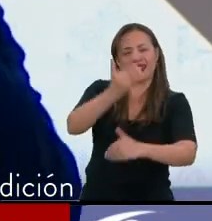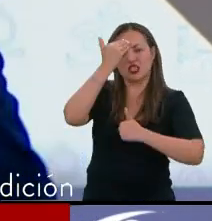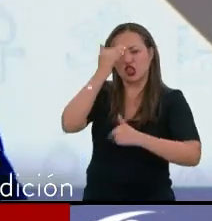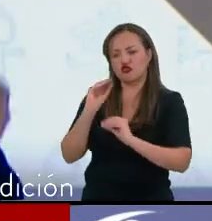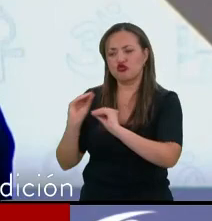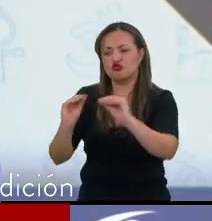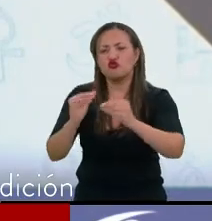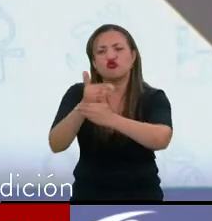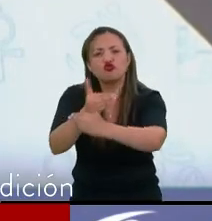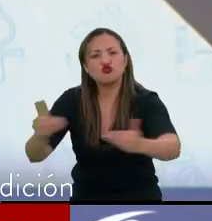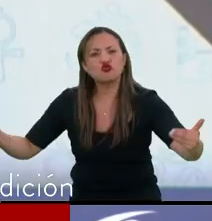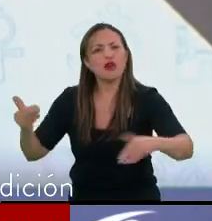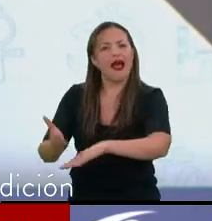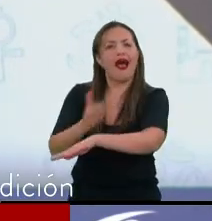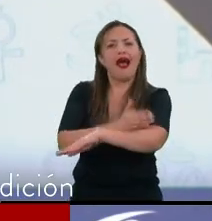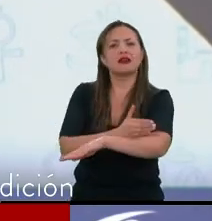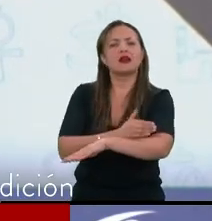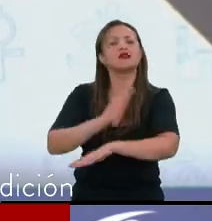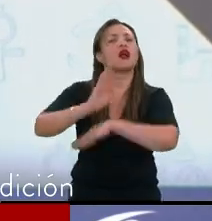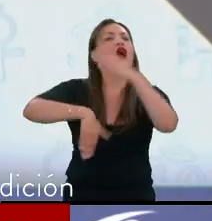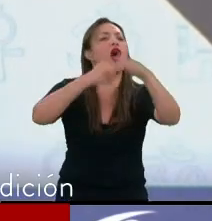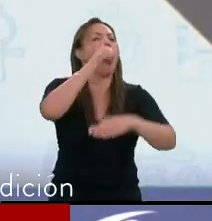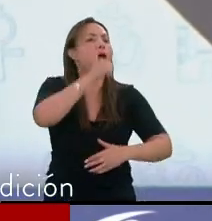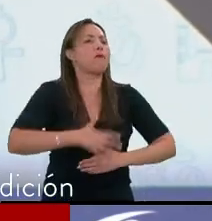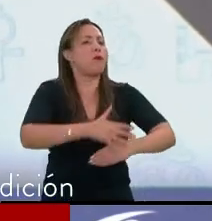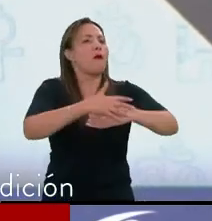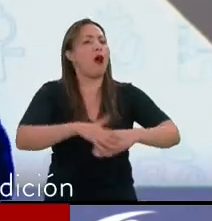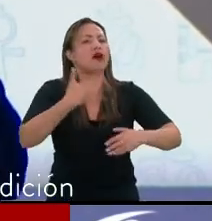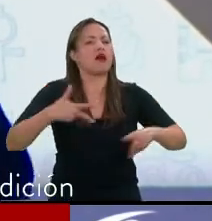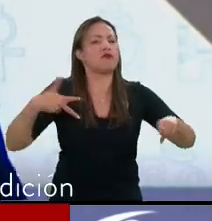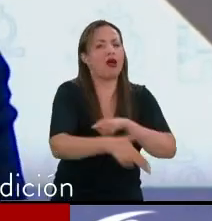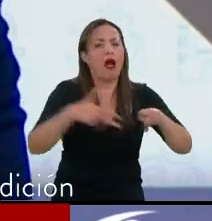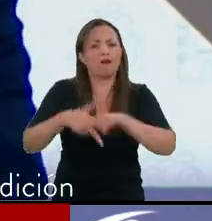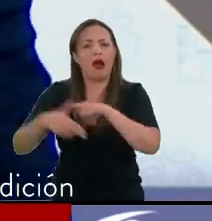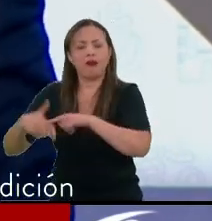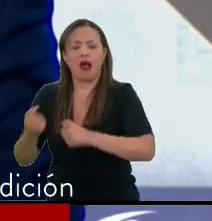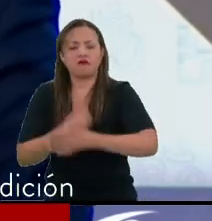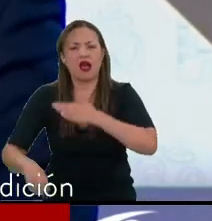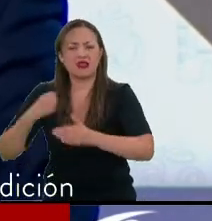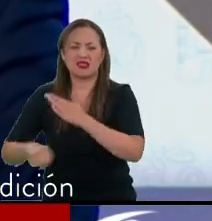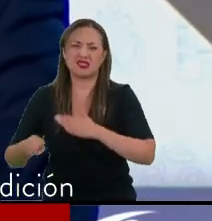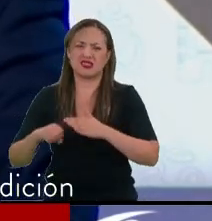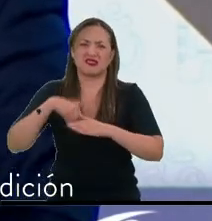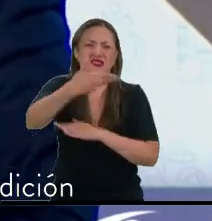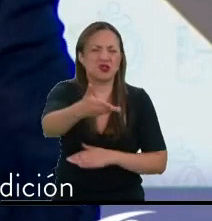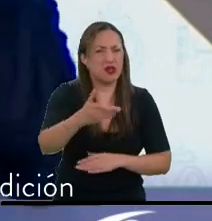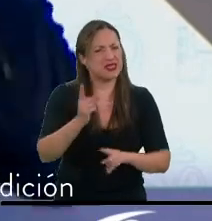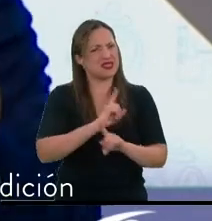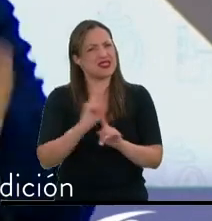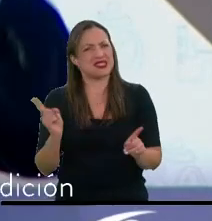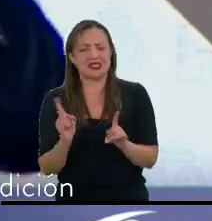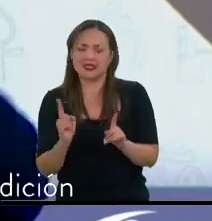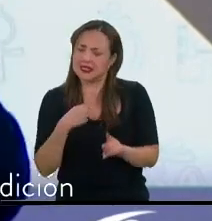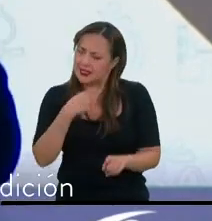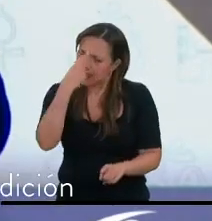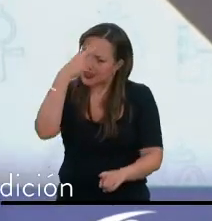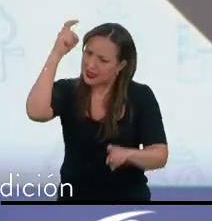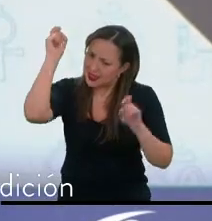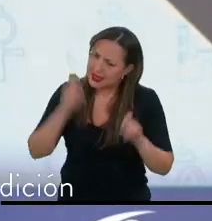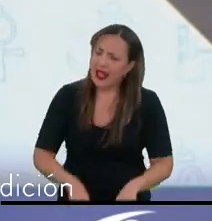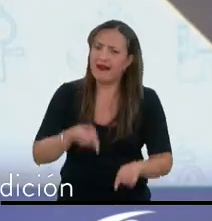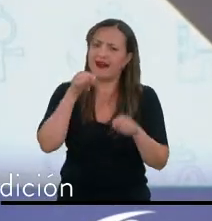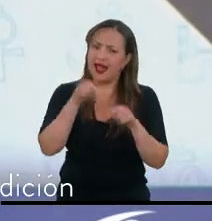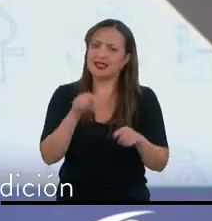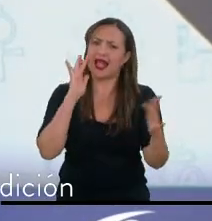y no tener que ver la proliferación de la interrupción de las vidas en gestación. Esa es y debe ser